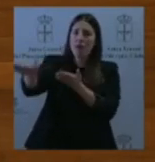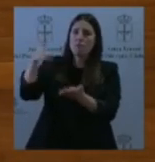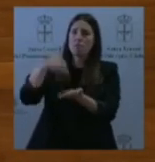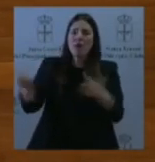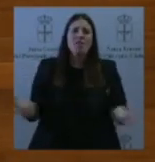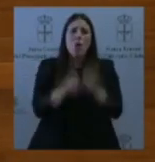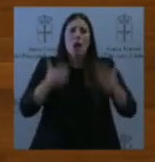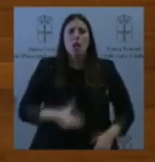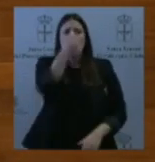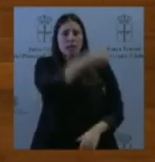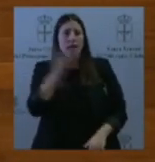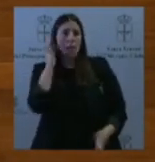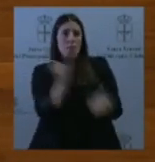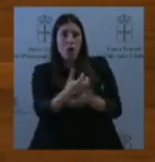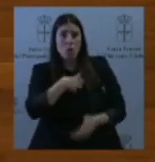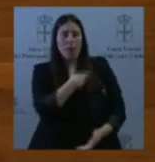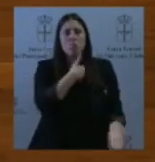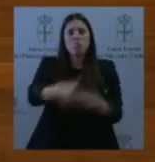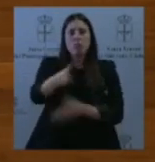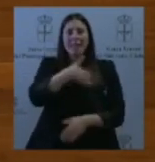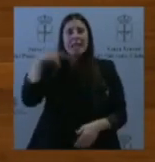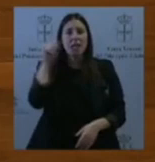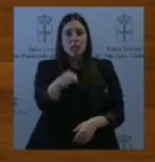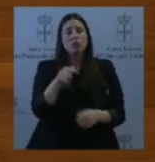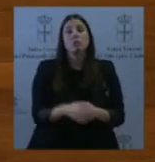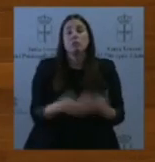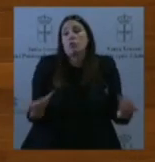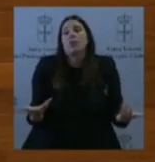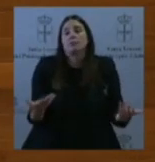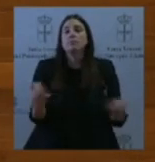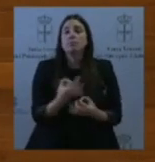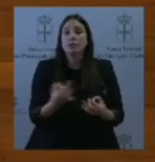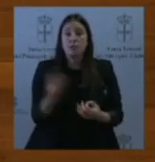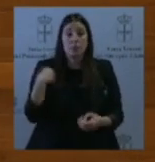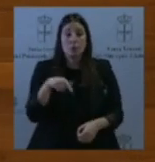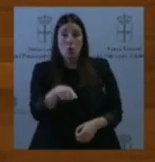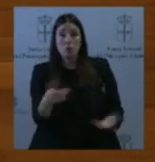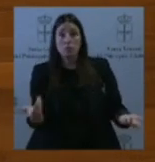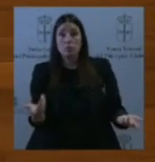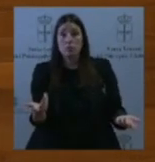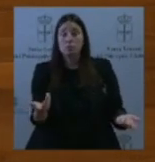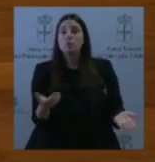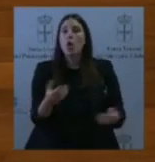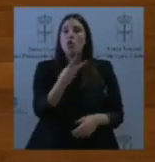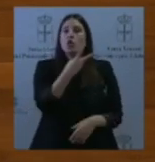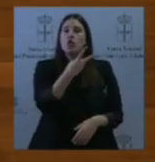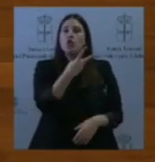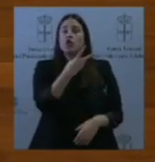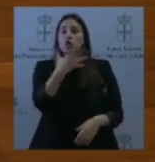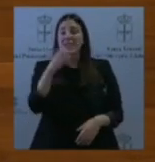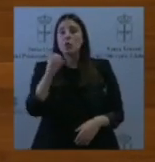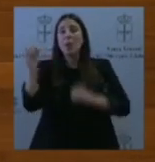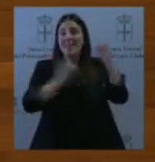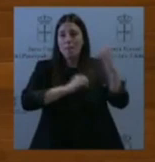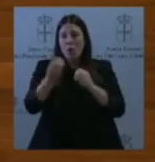es lo que están planteando. Y entonces ocurre lo que está pasando aquí, que aumentó en un 250% las personas que viven en